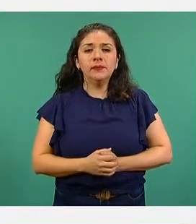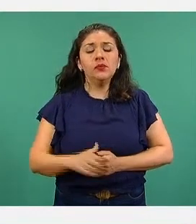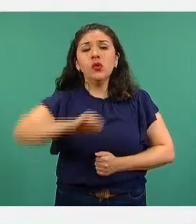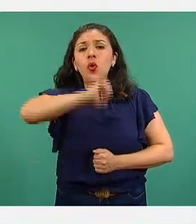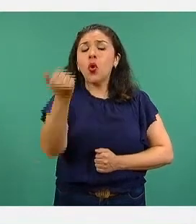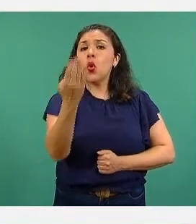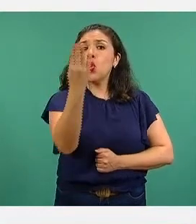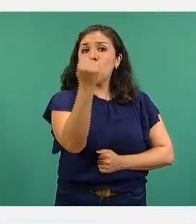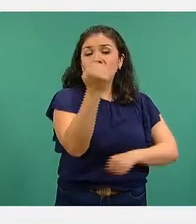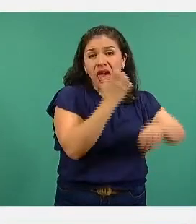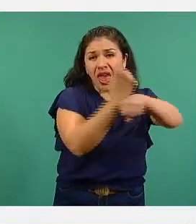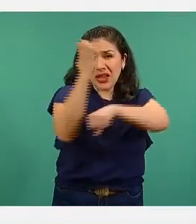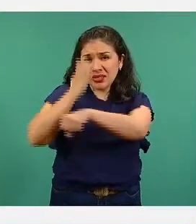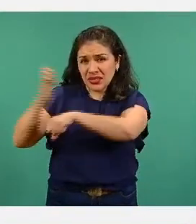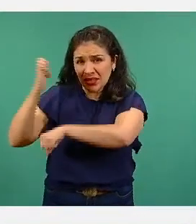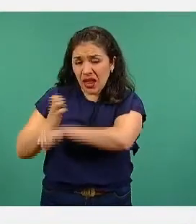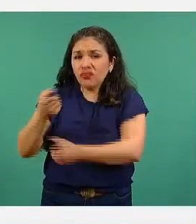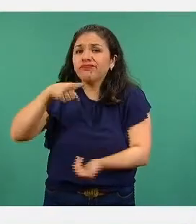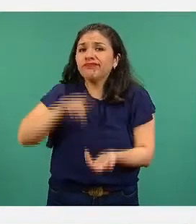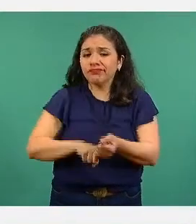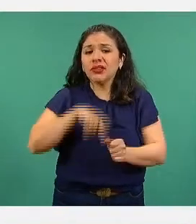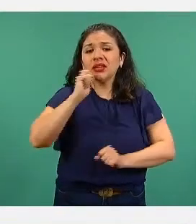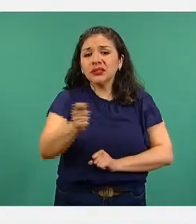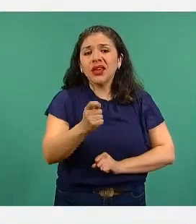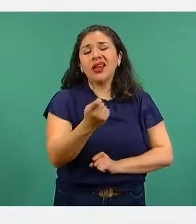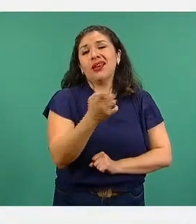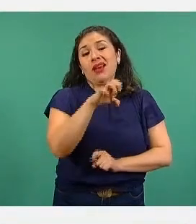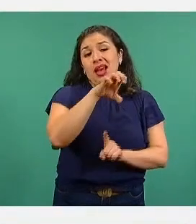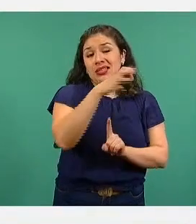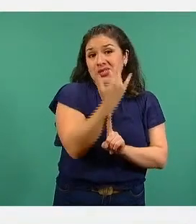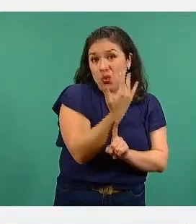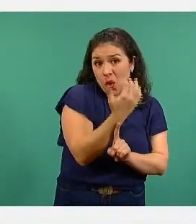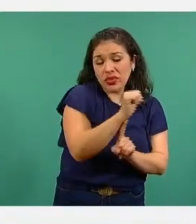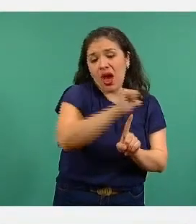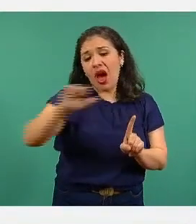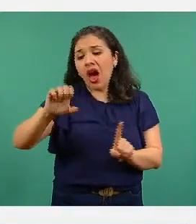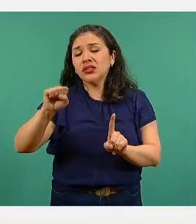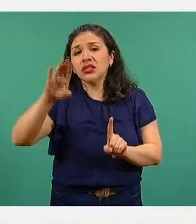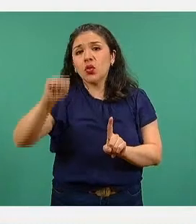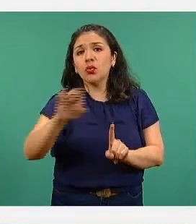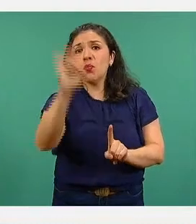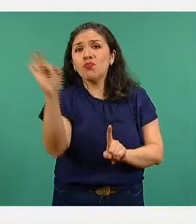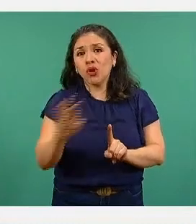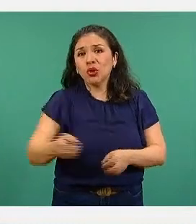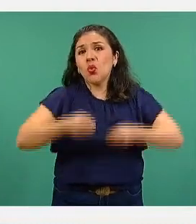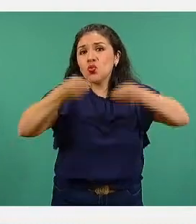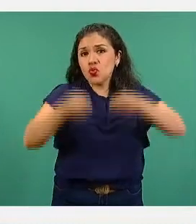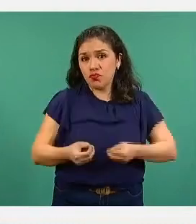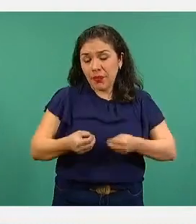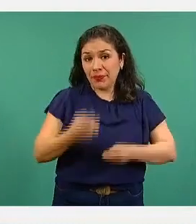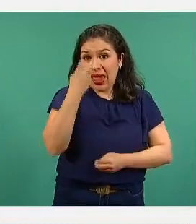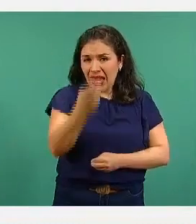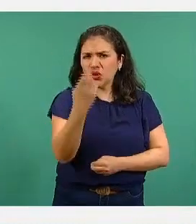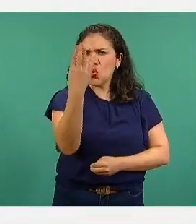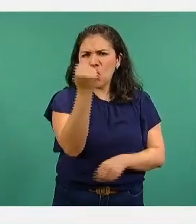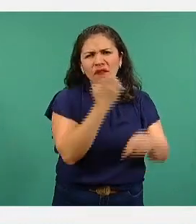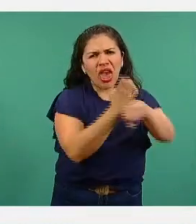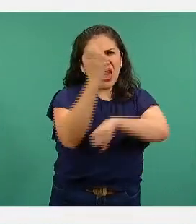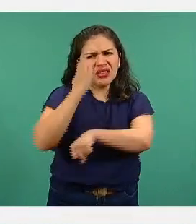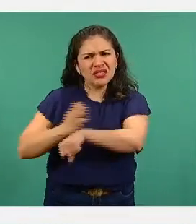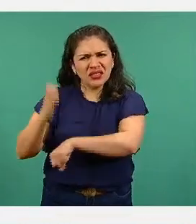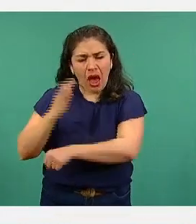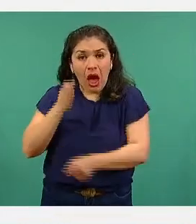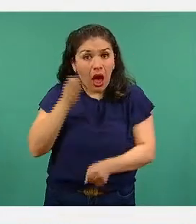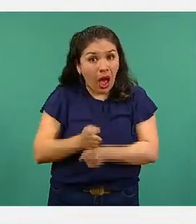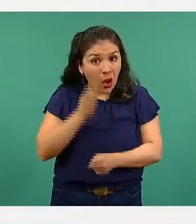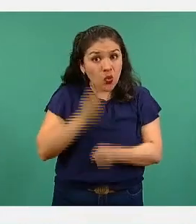9 entidades federativas se encuentran entre el 50 y el 69%. Estas 9 entidades en